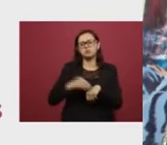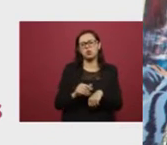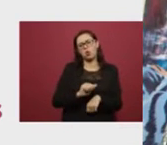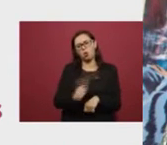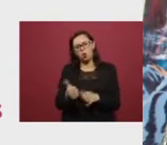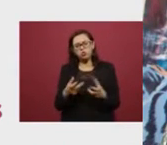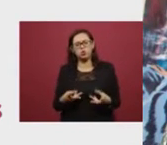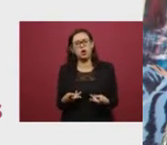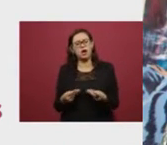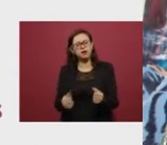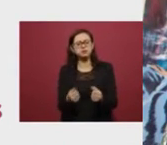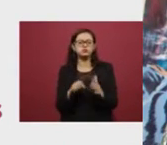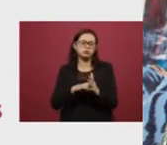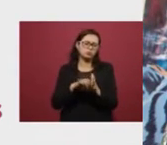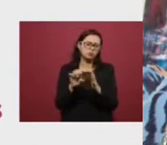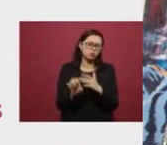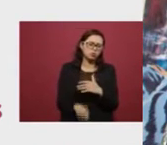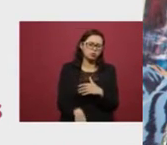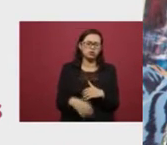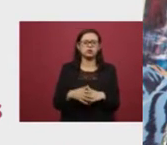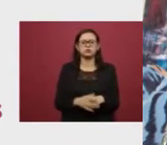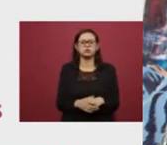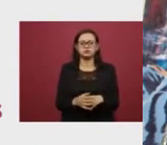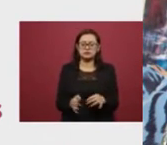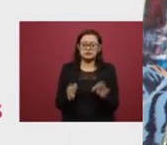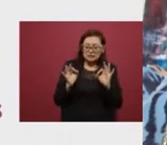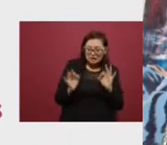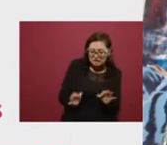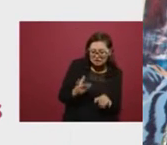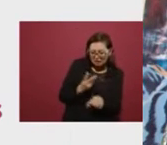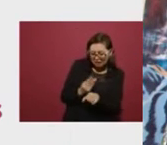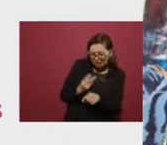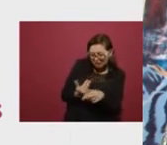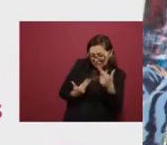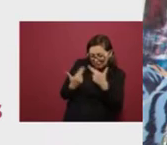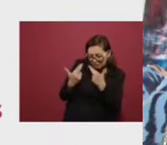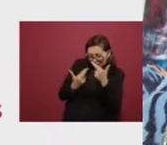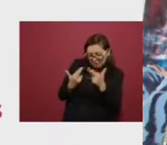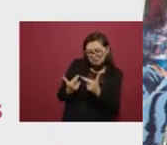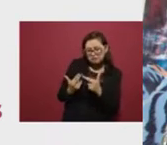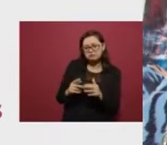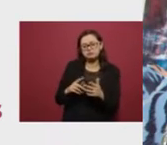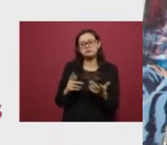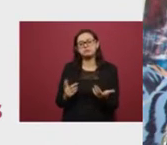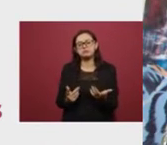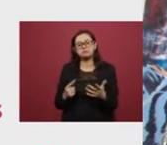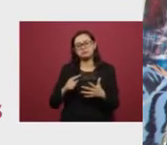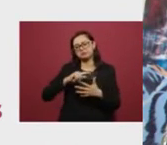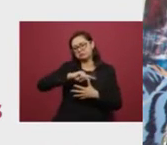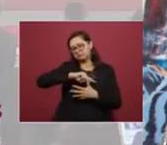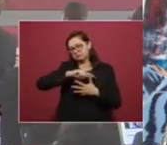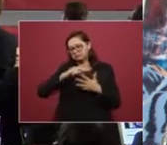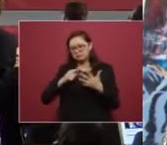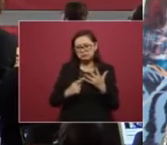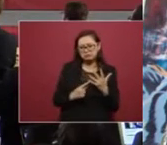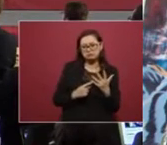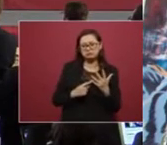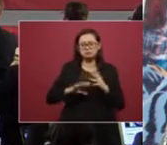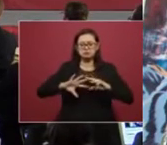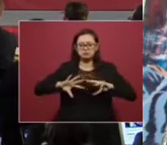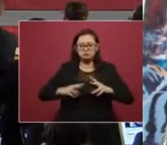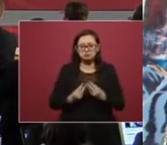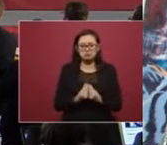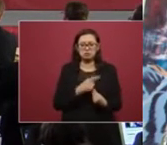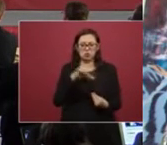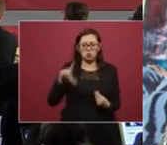Por ejemplo, ajustes por calidad, etcétera. Y finalmente, todo esto más o menos está en control